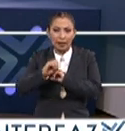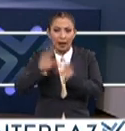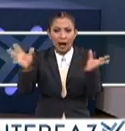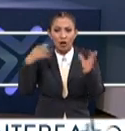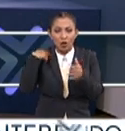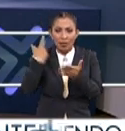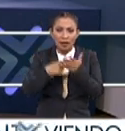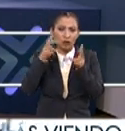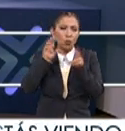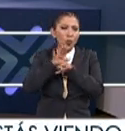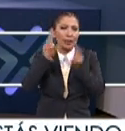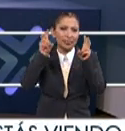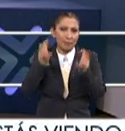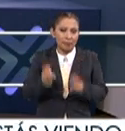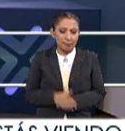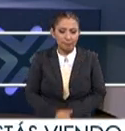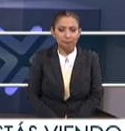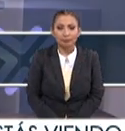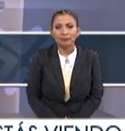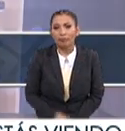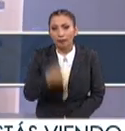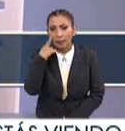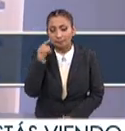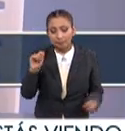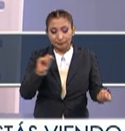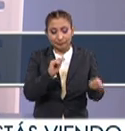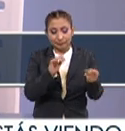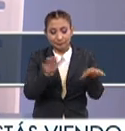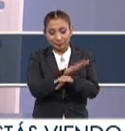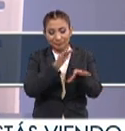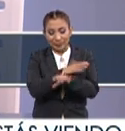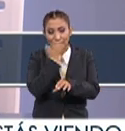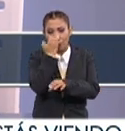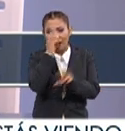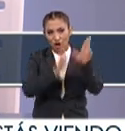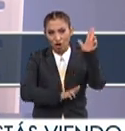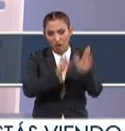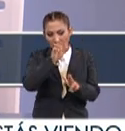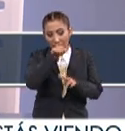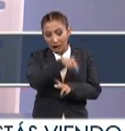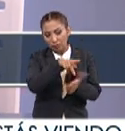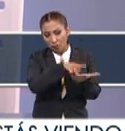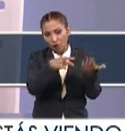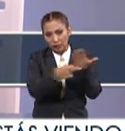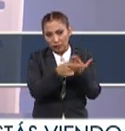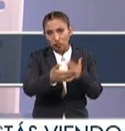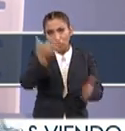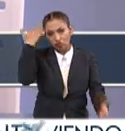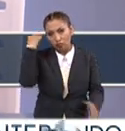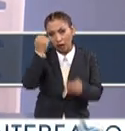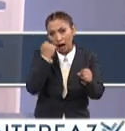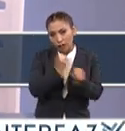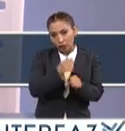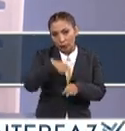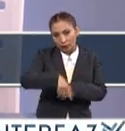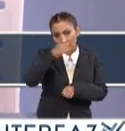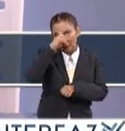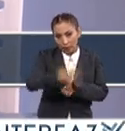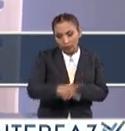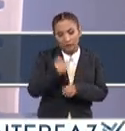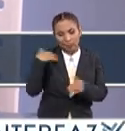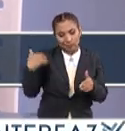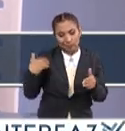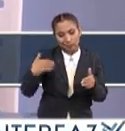supuesto, el contenido. Claro, la transformación de las escuelas normales es un proyecto que ya lleva algunos años en nuestro